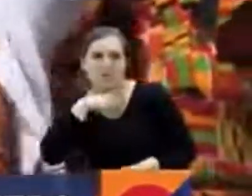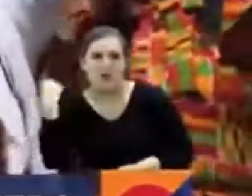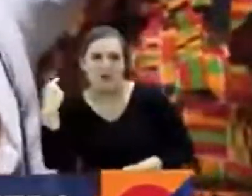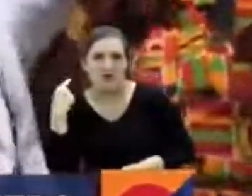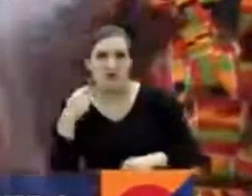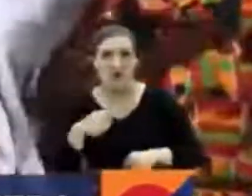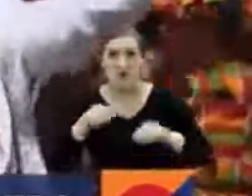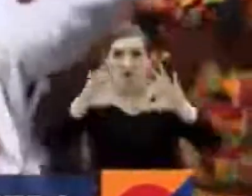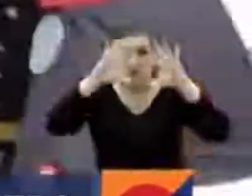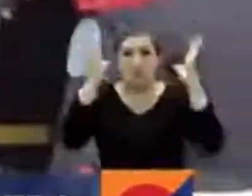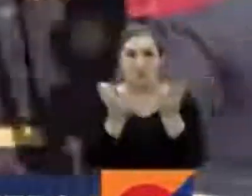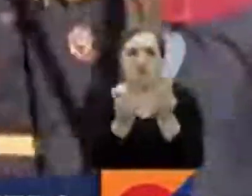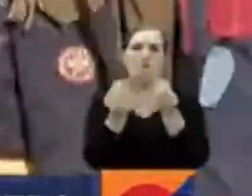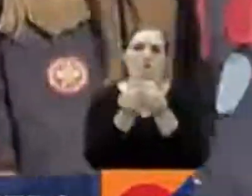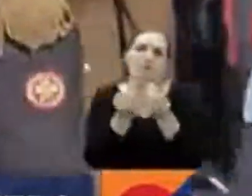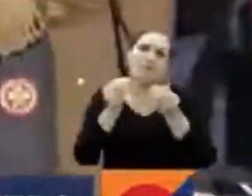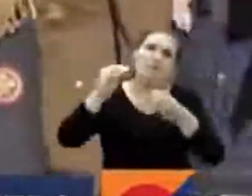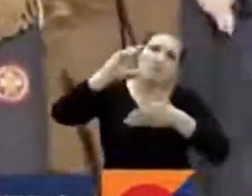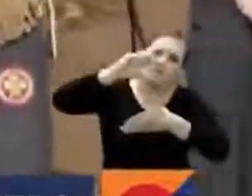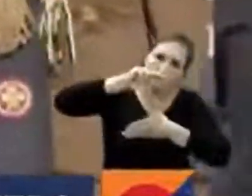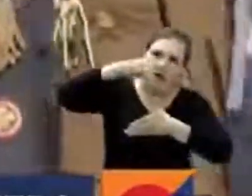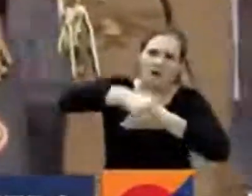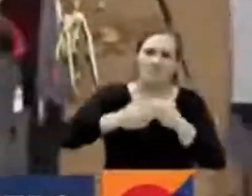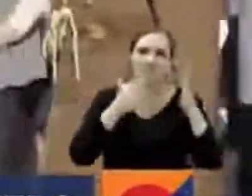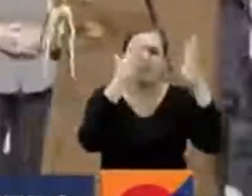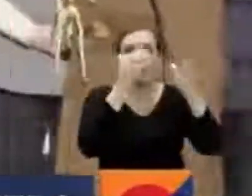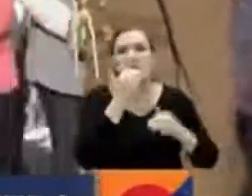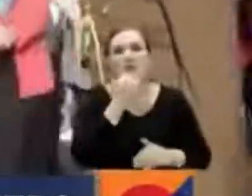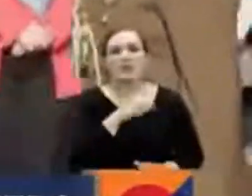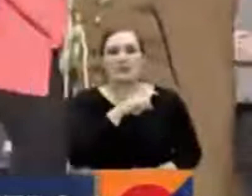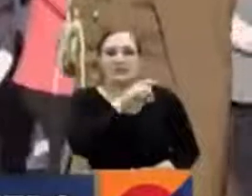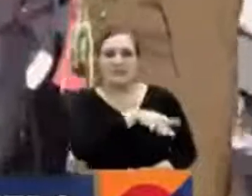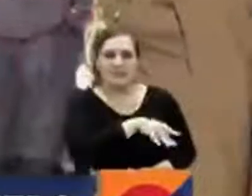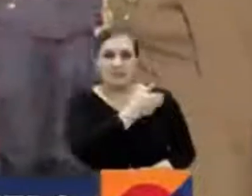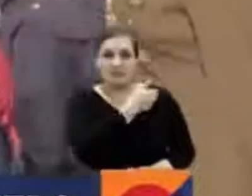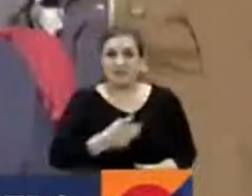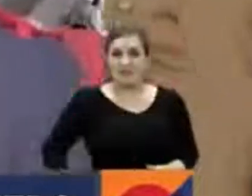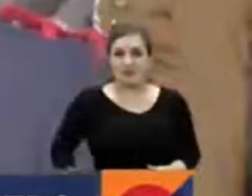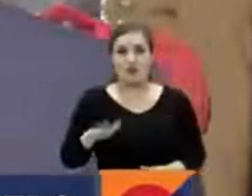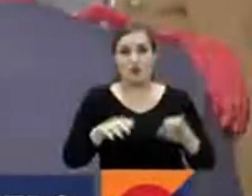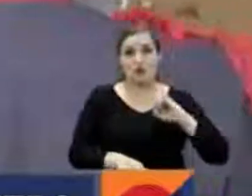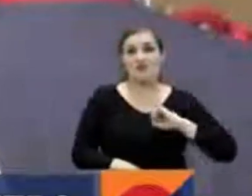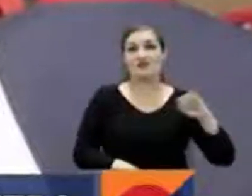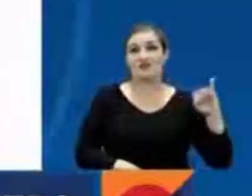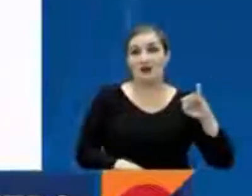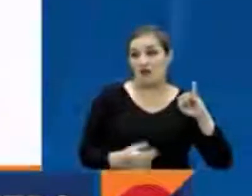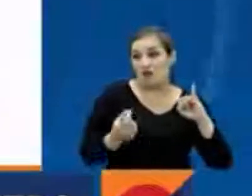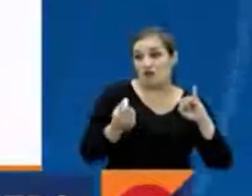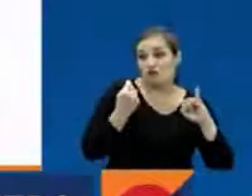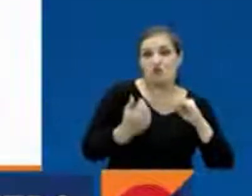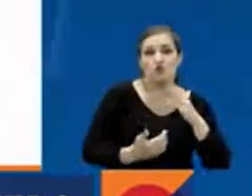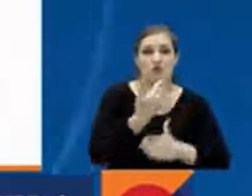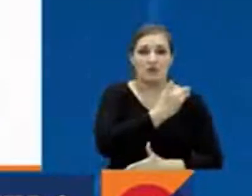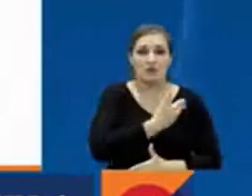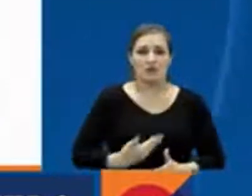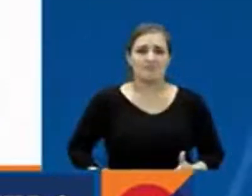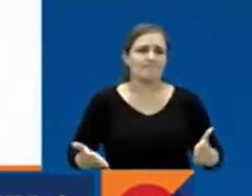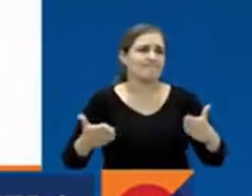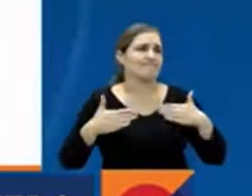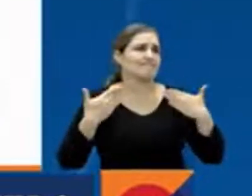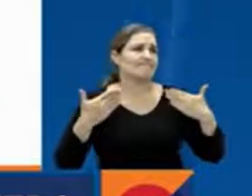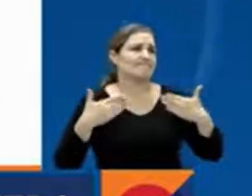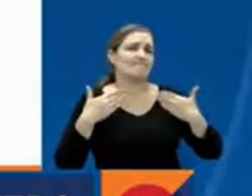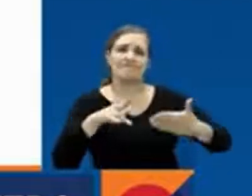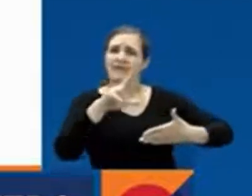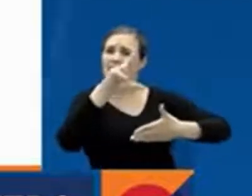felicitaron al líder del pacto histórico. Uno de ellos fue el presidente de Chile, Gabriel Boric, joven líder de izquierda que se posesionó este año. Alegría para América